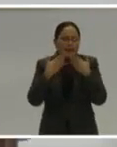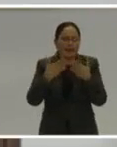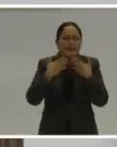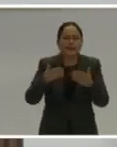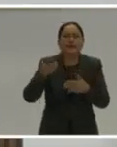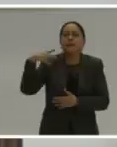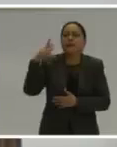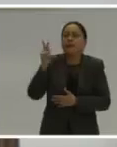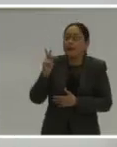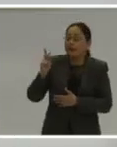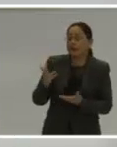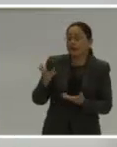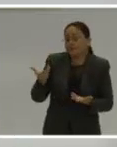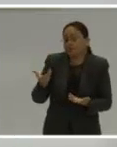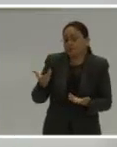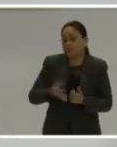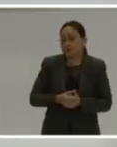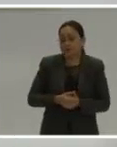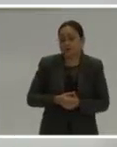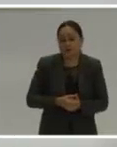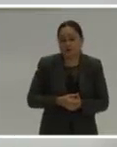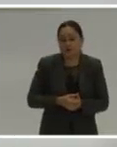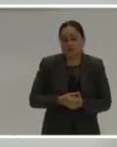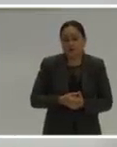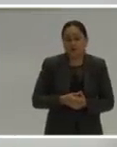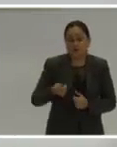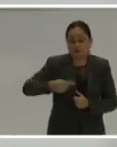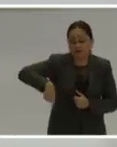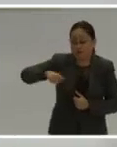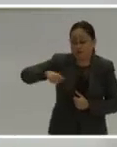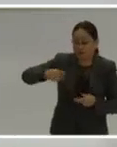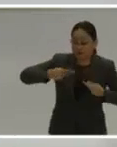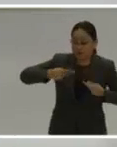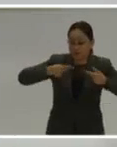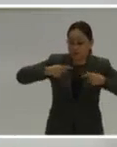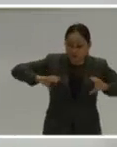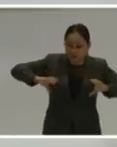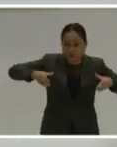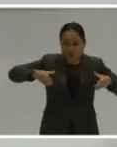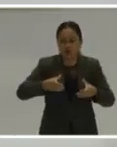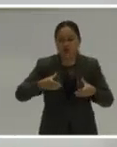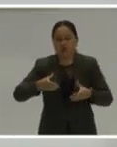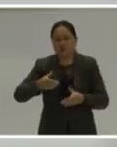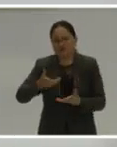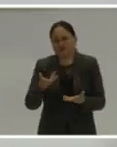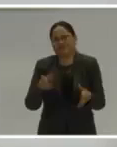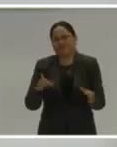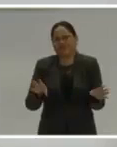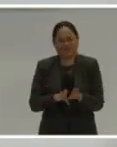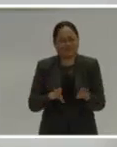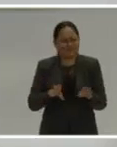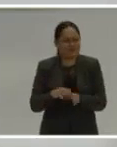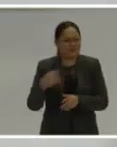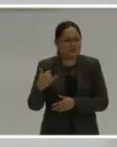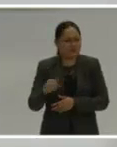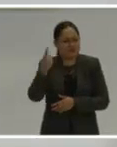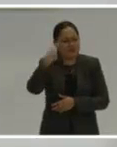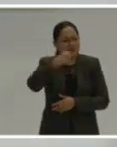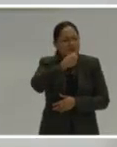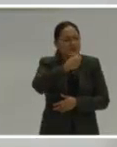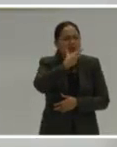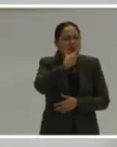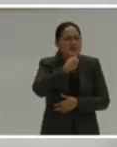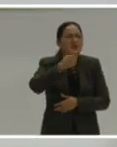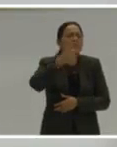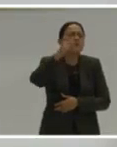Que está muy bien. Pero los de la comunidad dicen, nosotros para que vayan los niños y las mujeres,